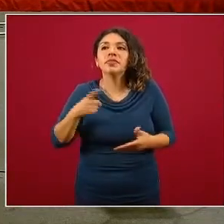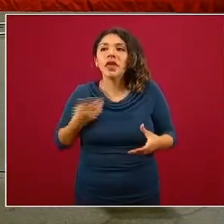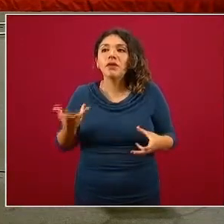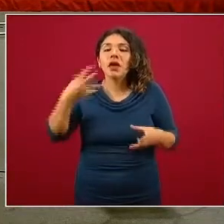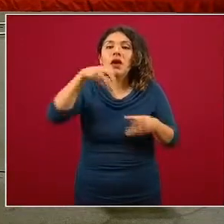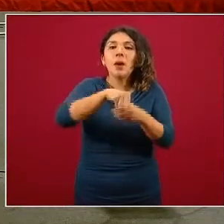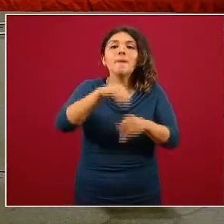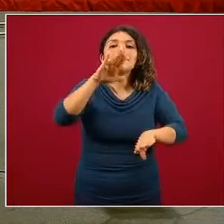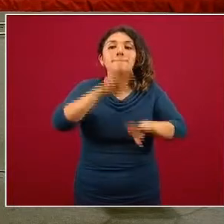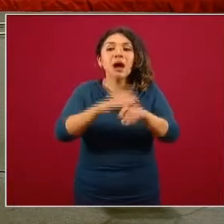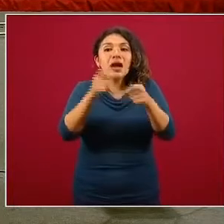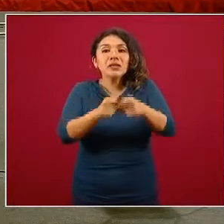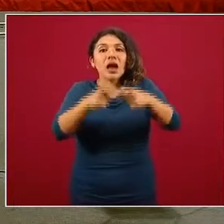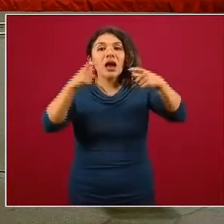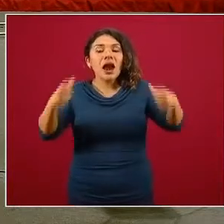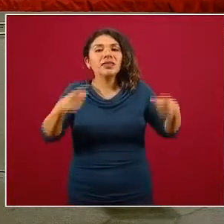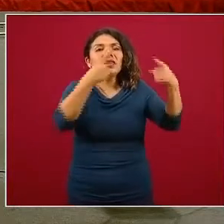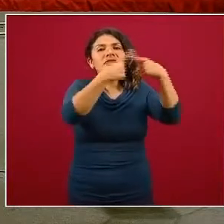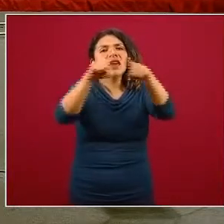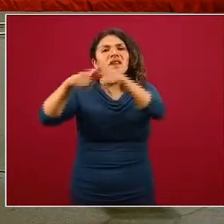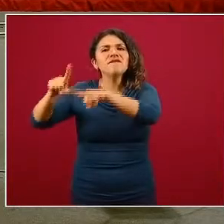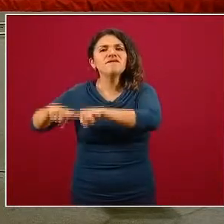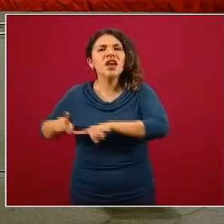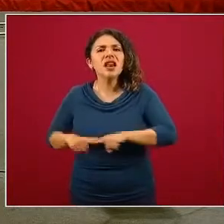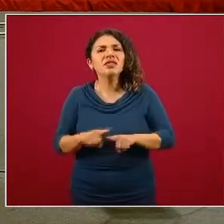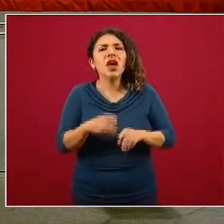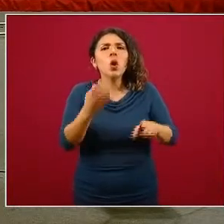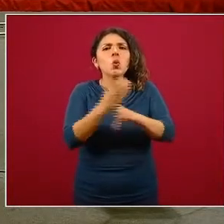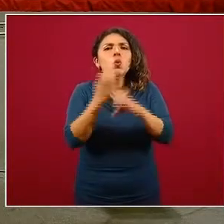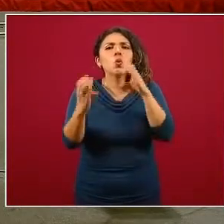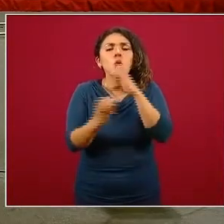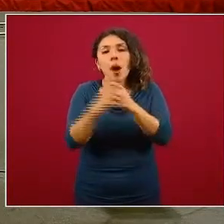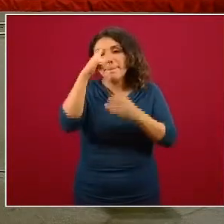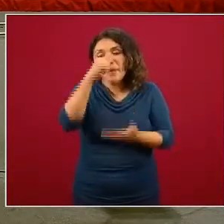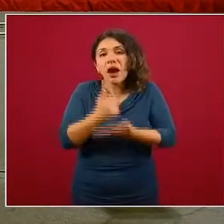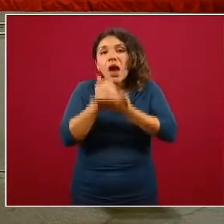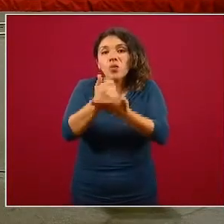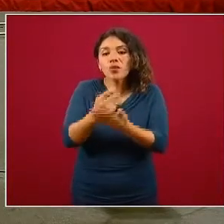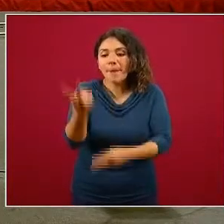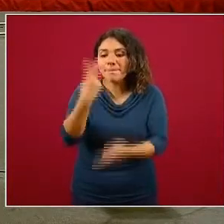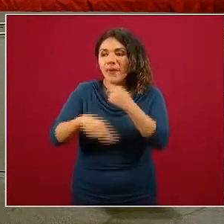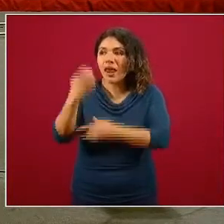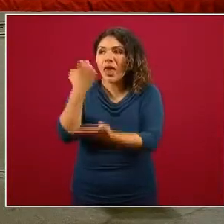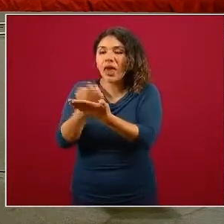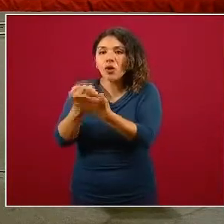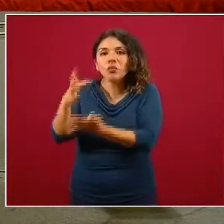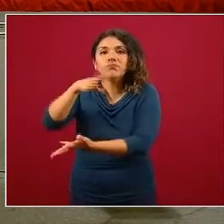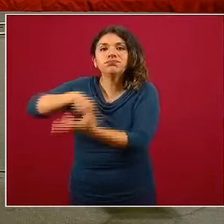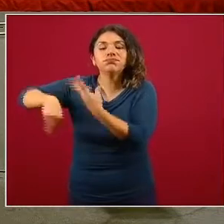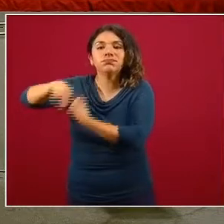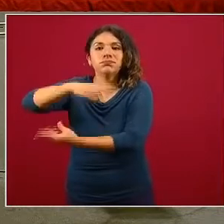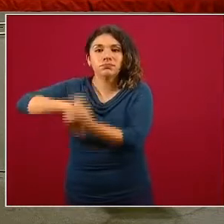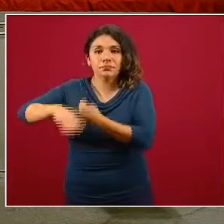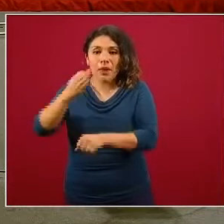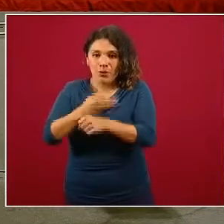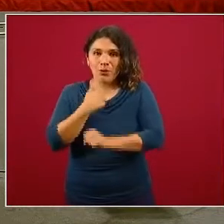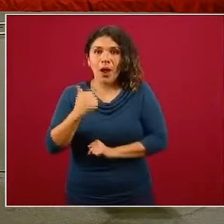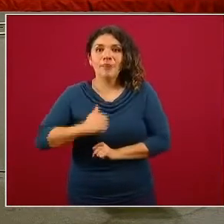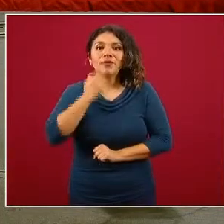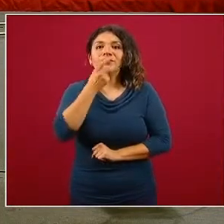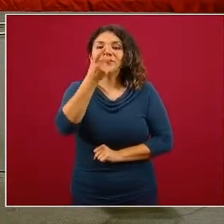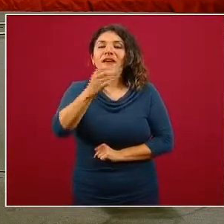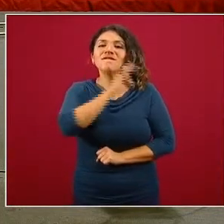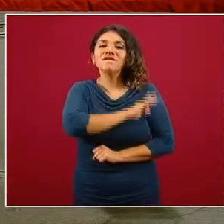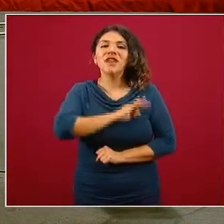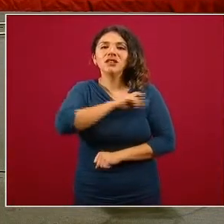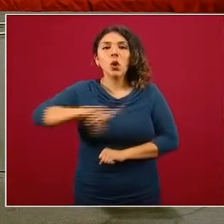manera más amplia las distintos elementos que ayudan a la reactivación económica. Aprovecho para felicitar al